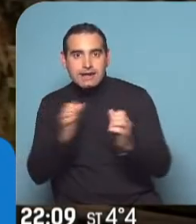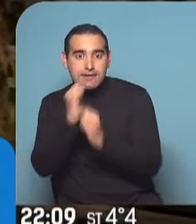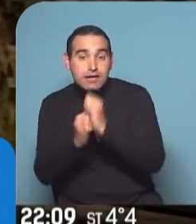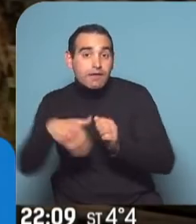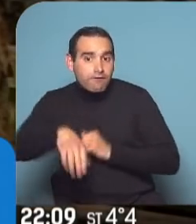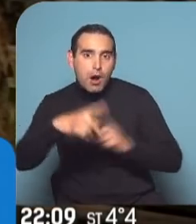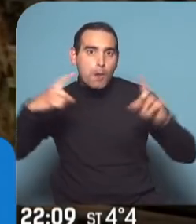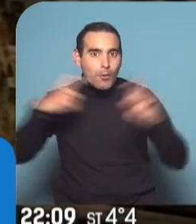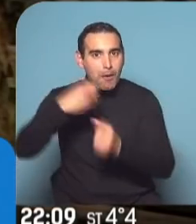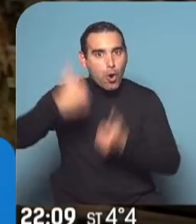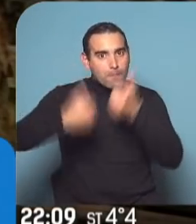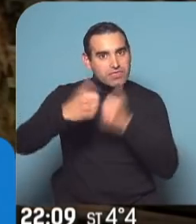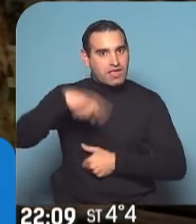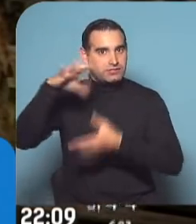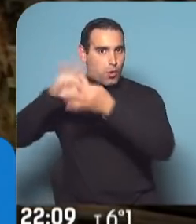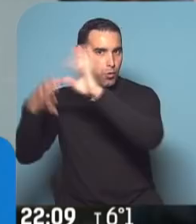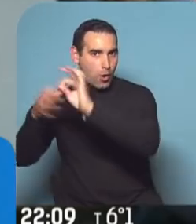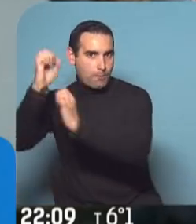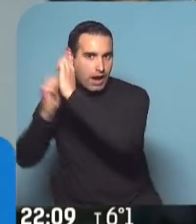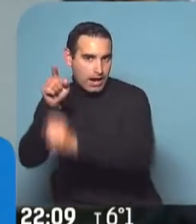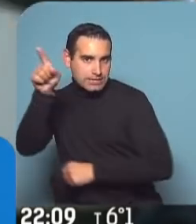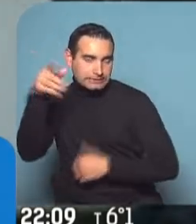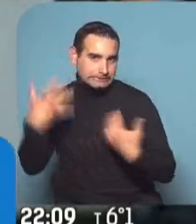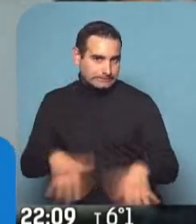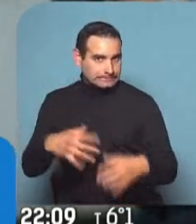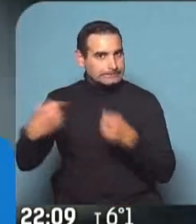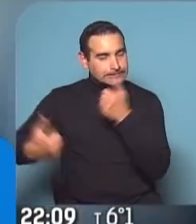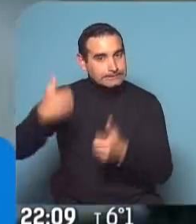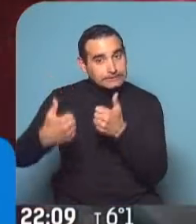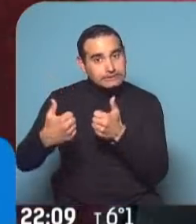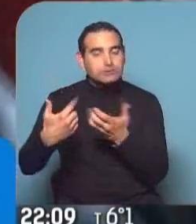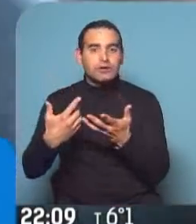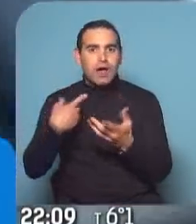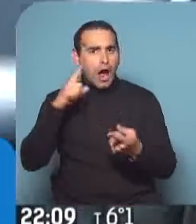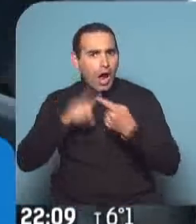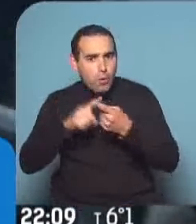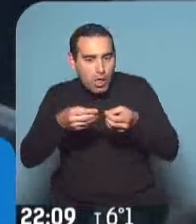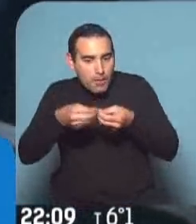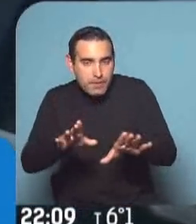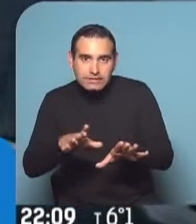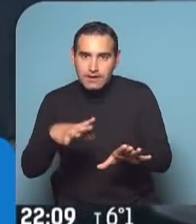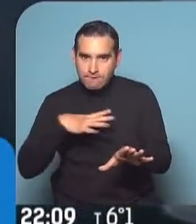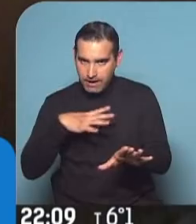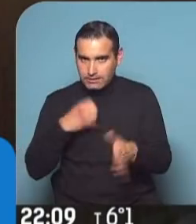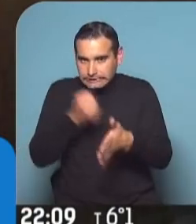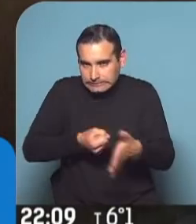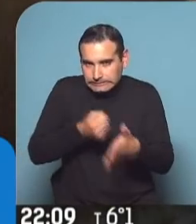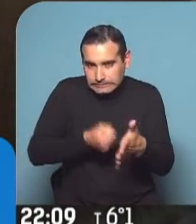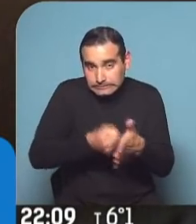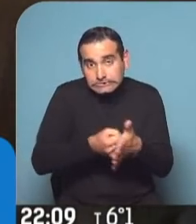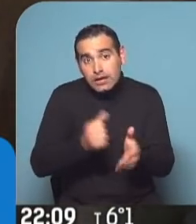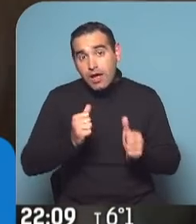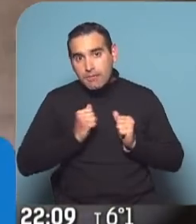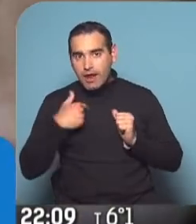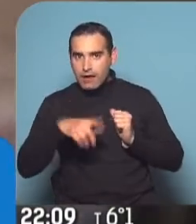problemas para competir con sus pares europeas. La batalla para poner el acuerdo en vigor no está terminada y se espera que